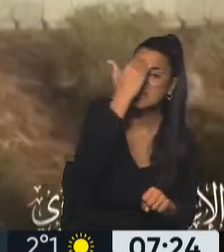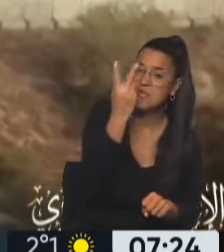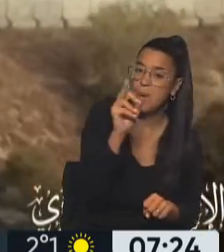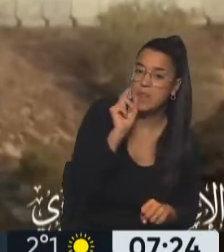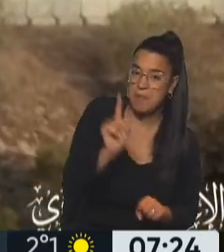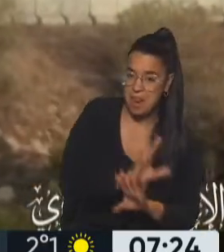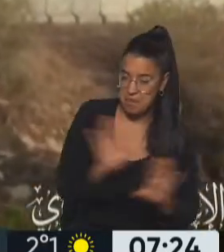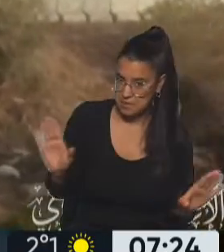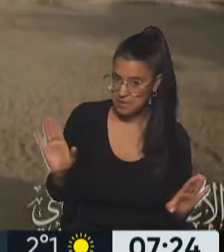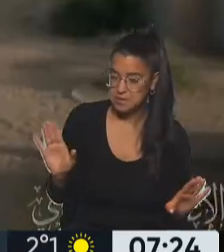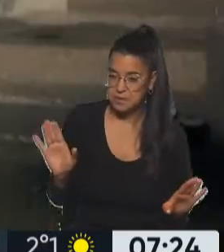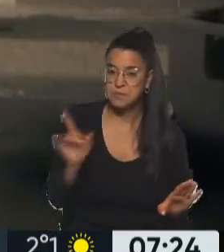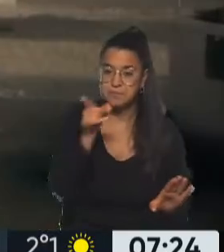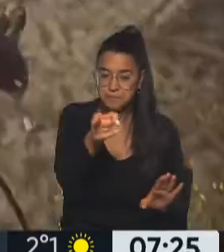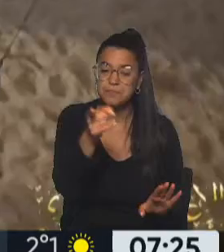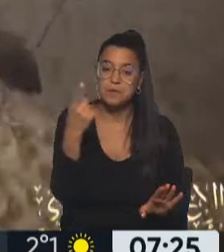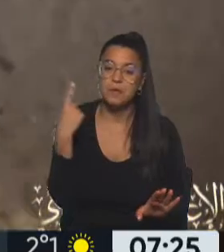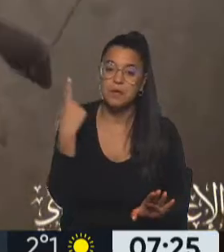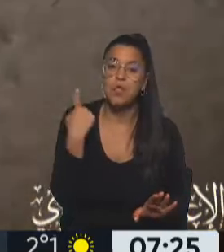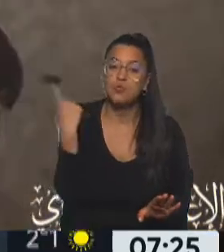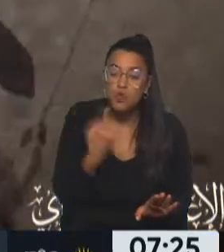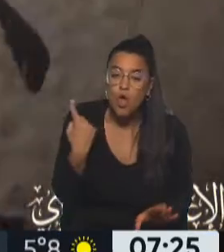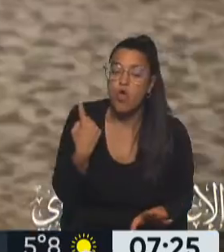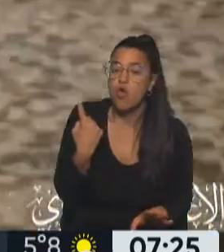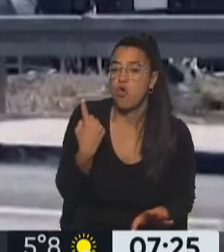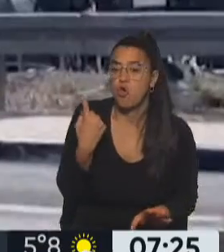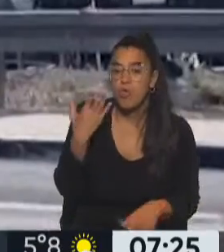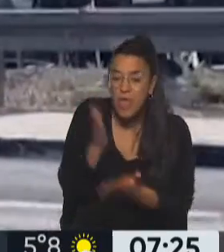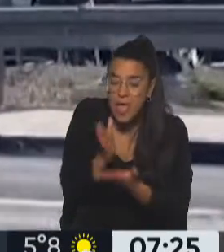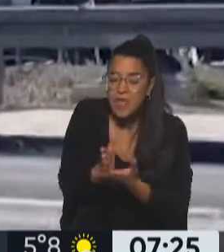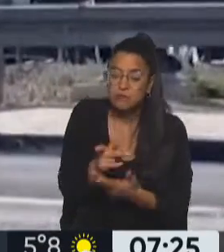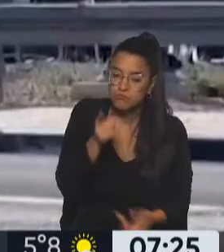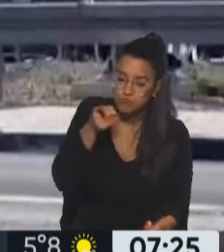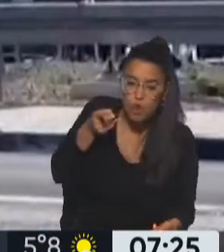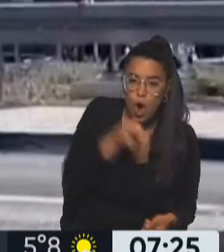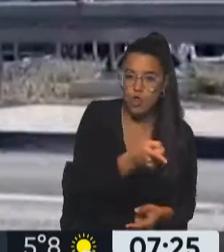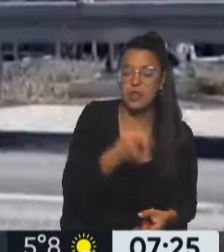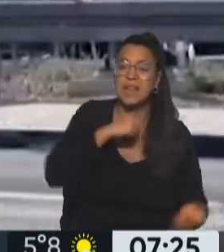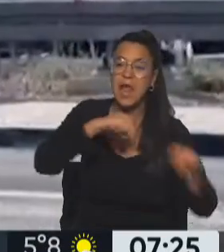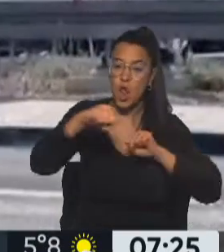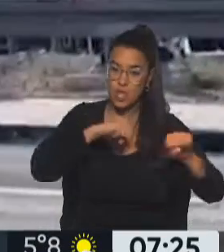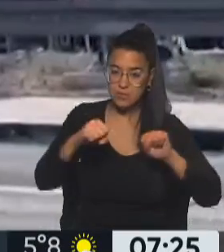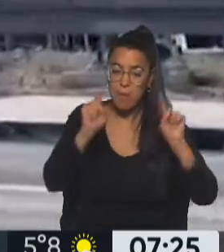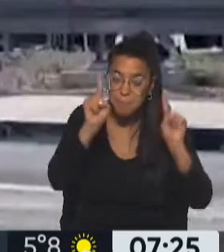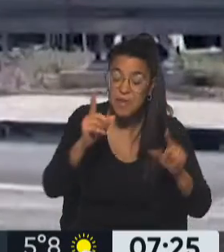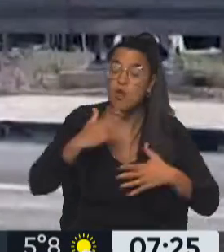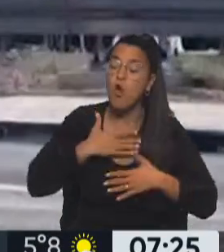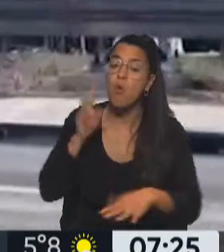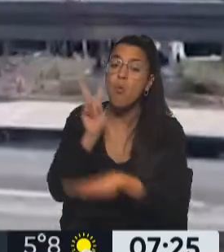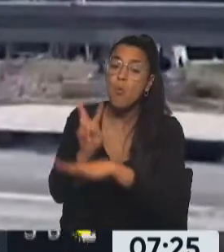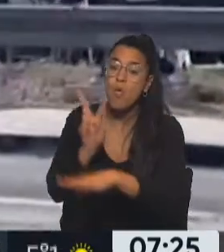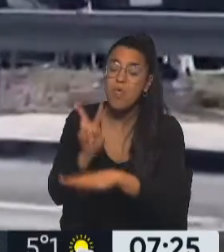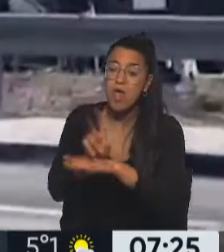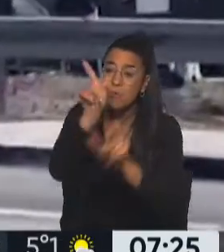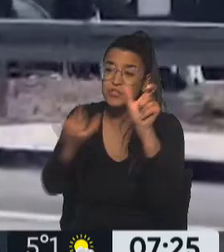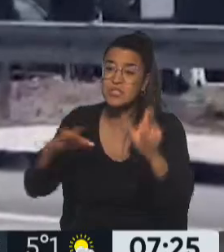20.000. Quiere decir que tenemos todo el derecho del mundo de ajusticiar a los terroristas, teniendo mucho cuidado con los